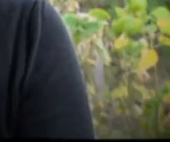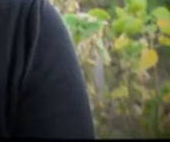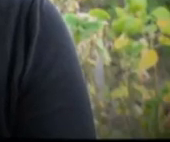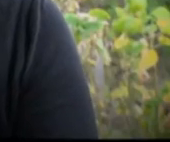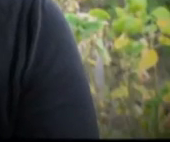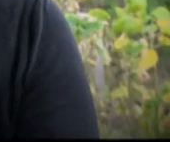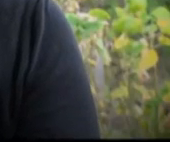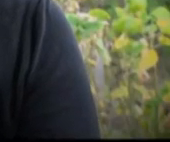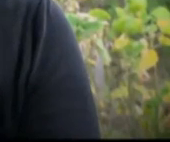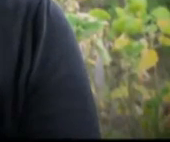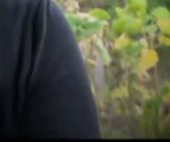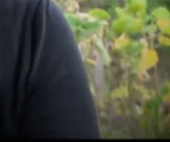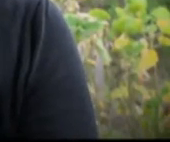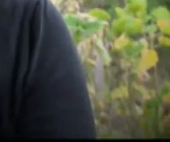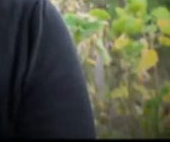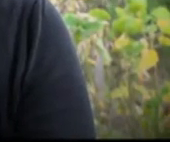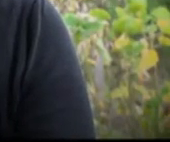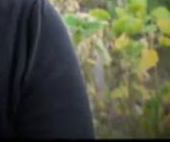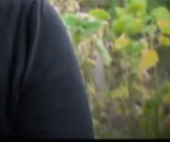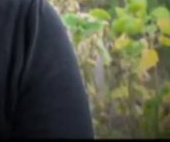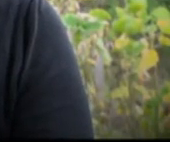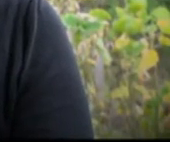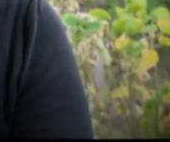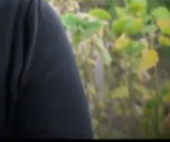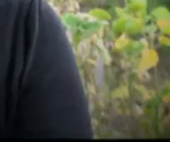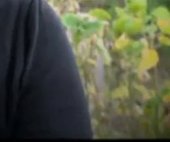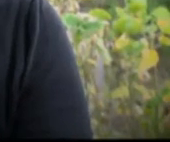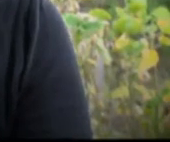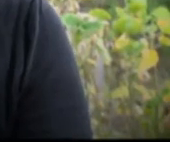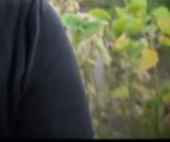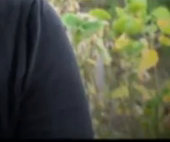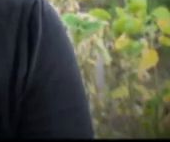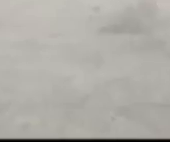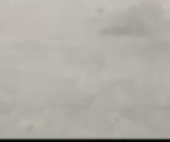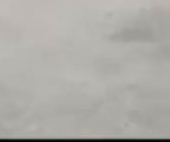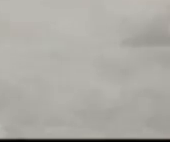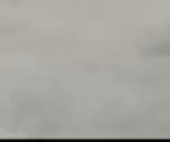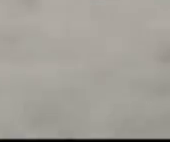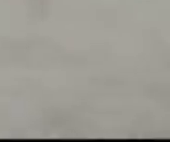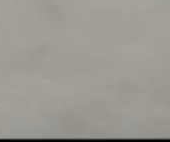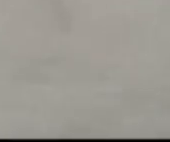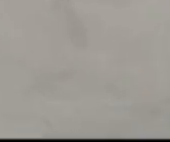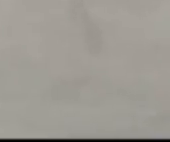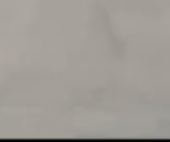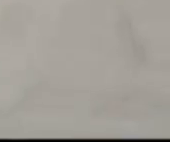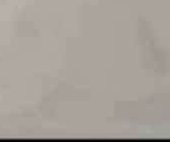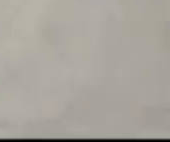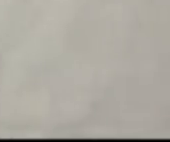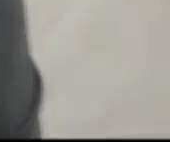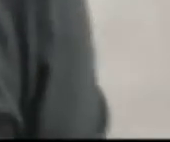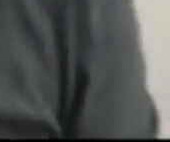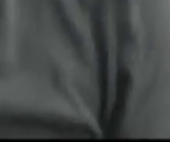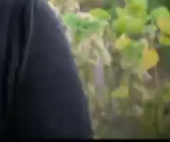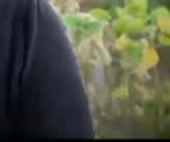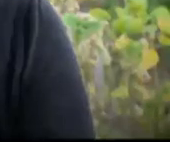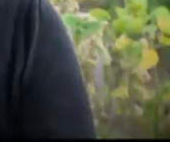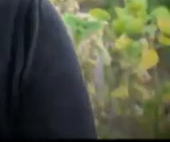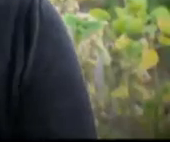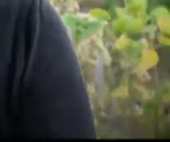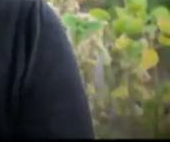carreteras, de que mucho pregonan la gente diciendo que solo son carreteras.